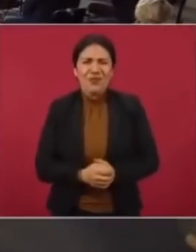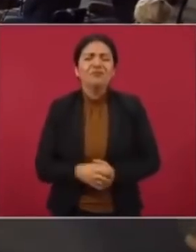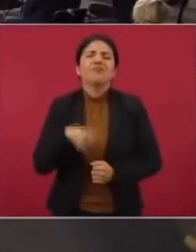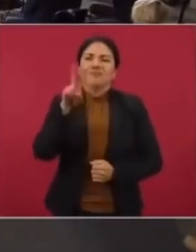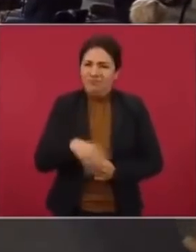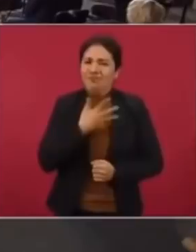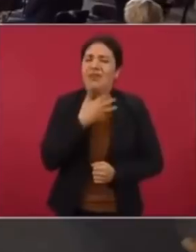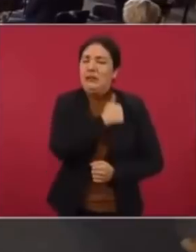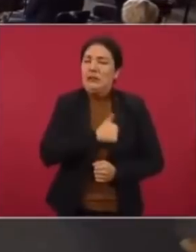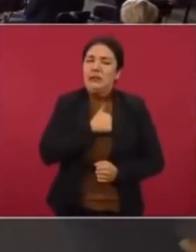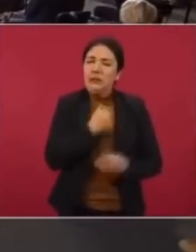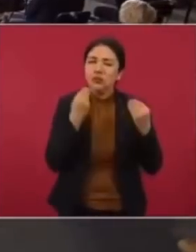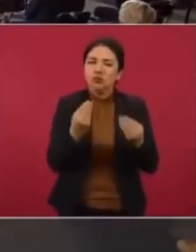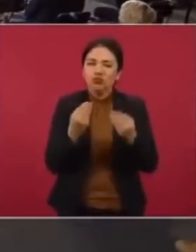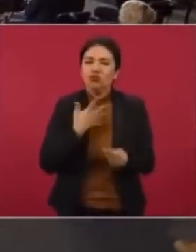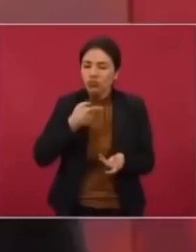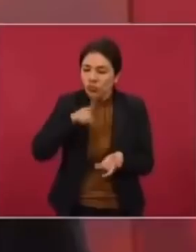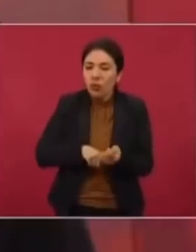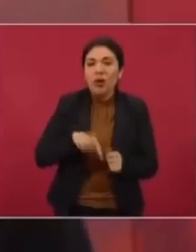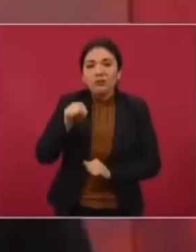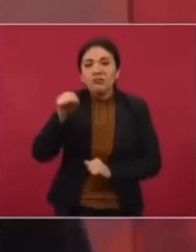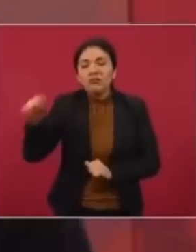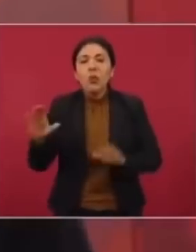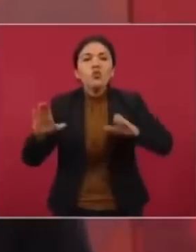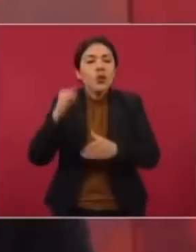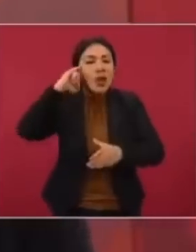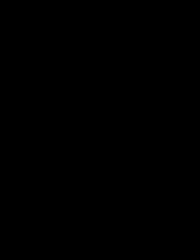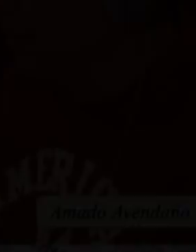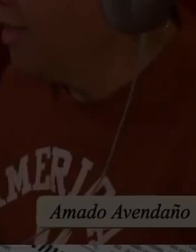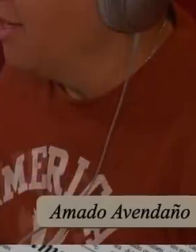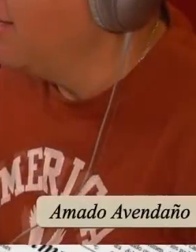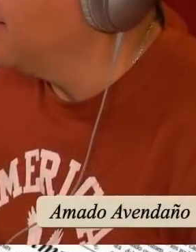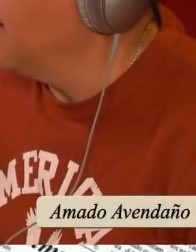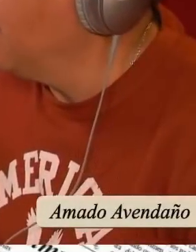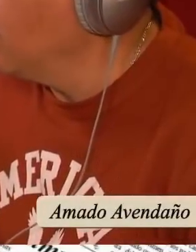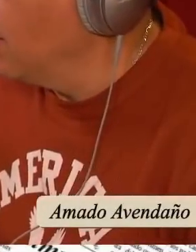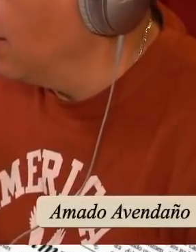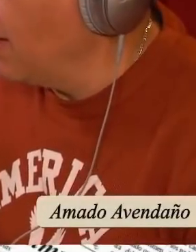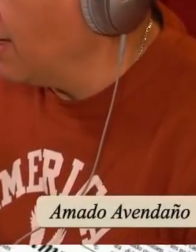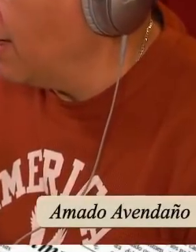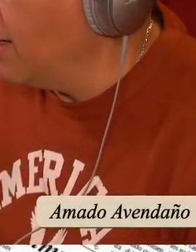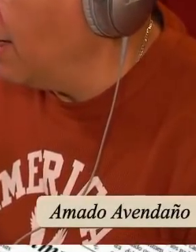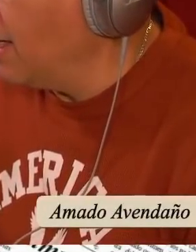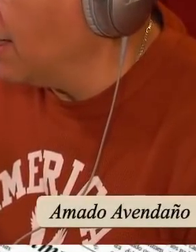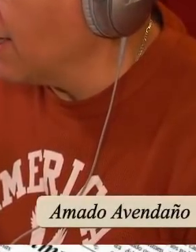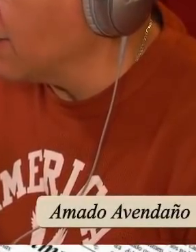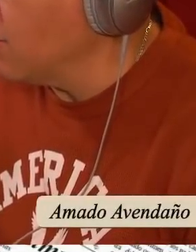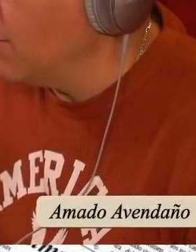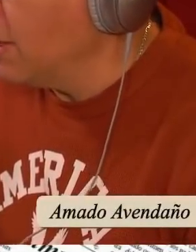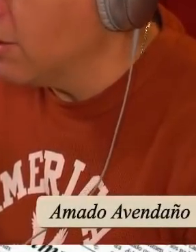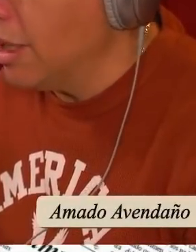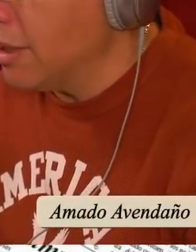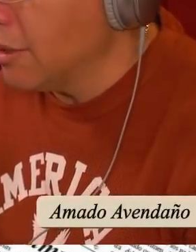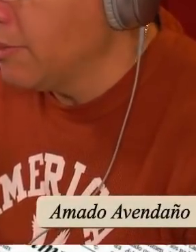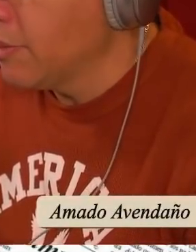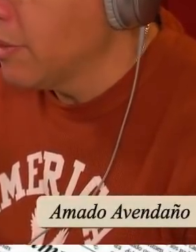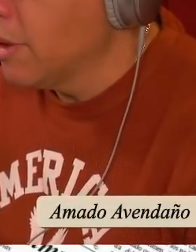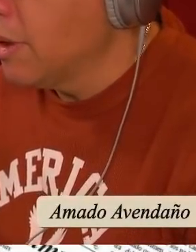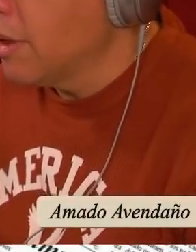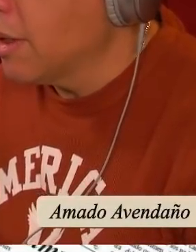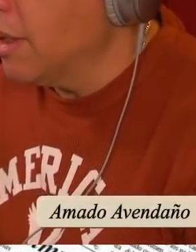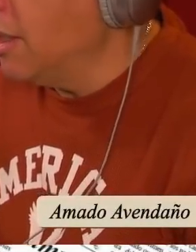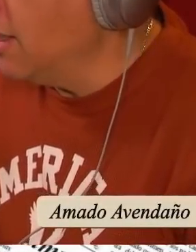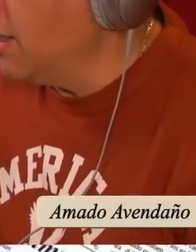Desgraciadamente también en las comunidades indígenas. Este, no, a ver, aquí el razonamiento es,